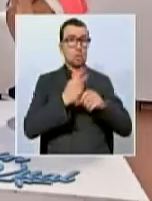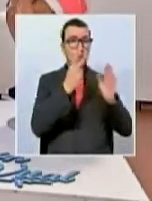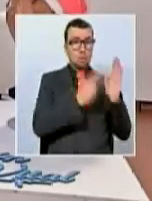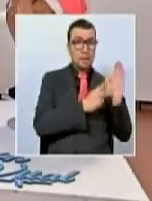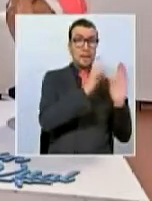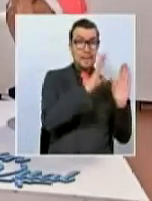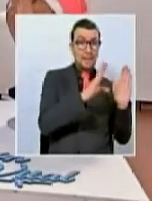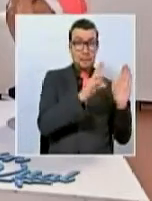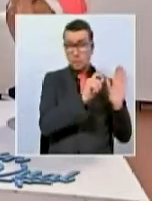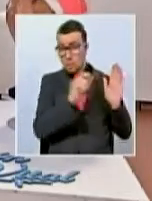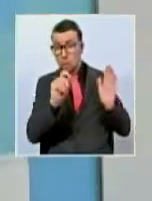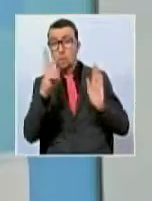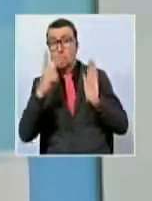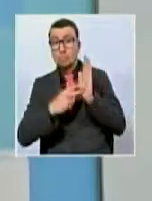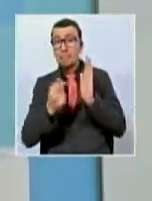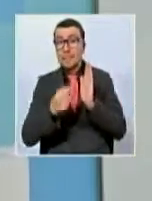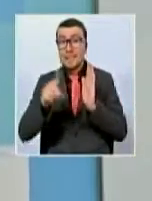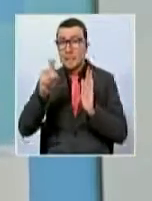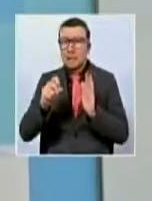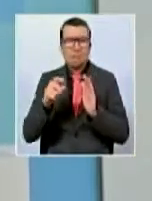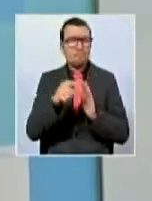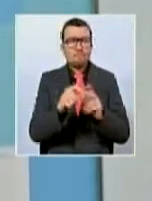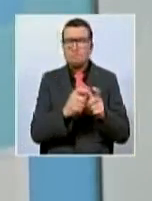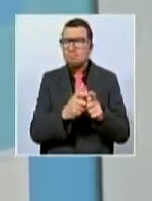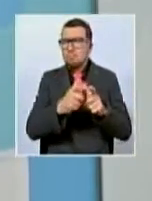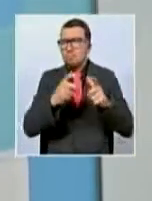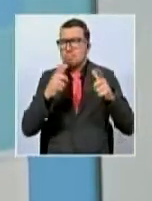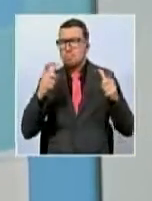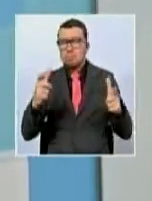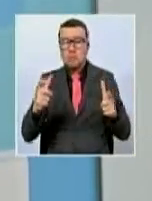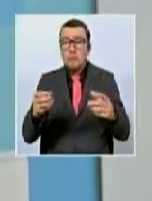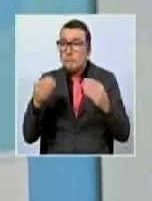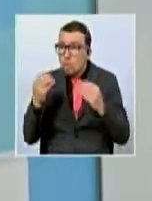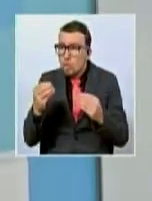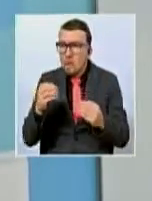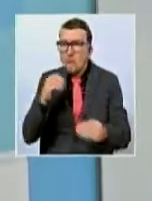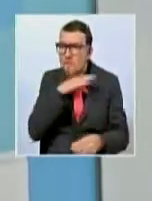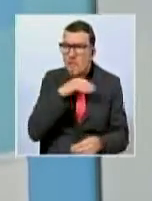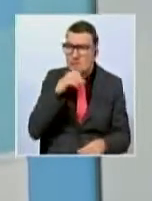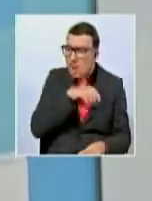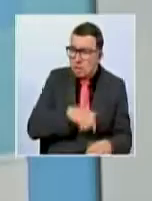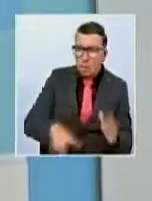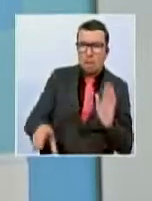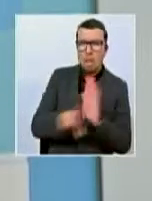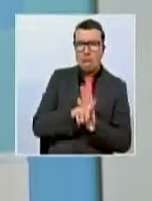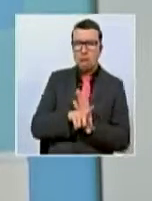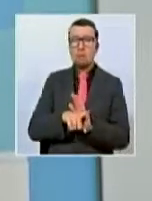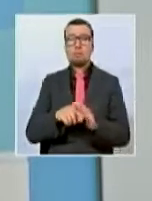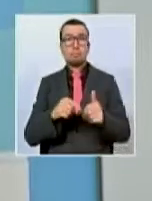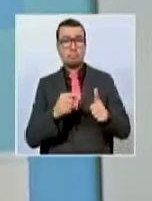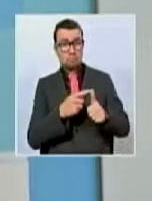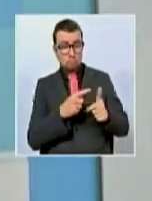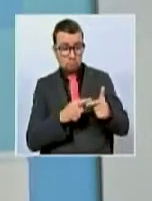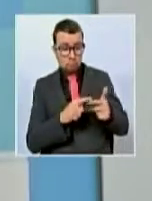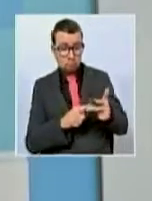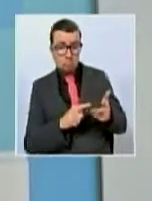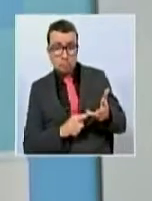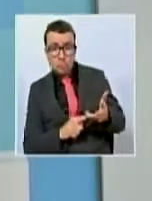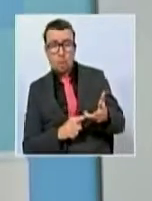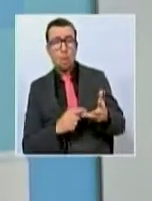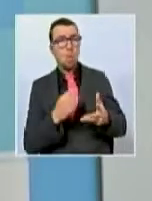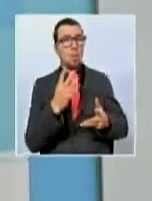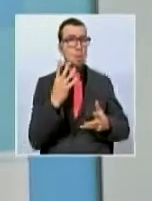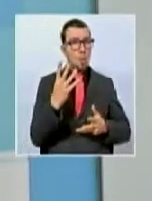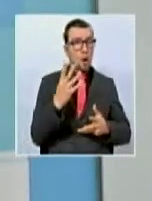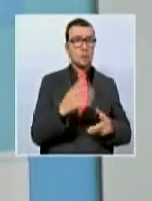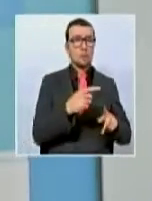2016 en lo que más se abusó, en lo que más se detectó falsificación es en cuatro categorías o cuatro productos con